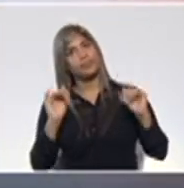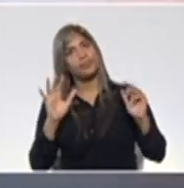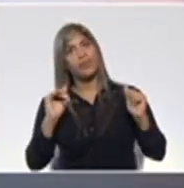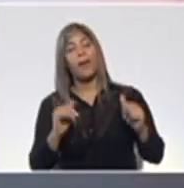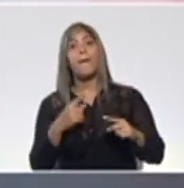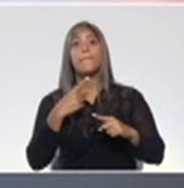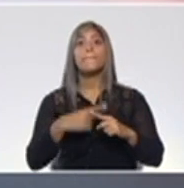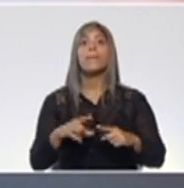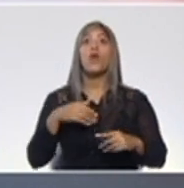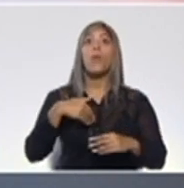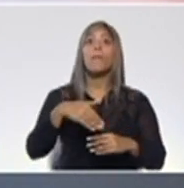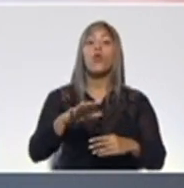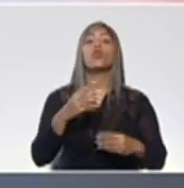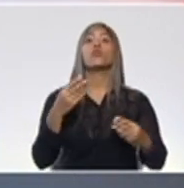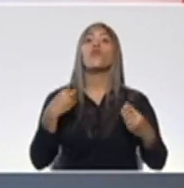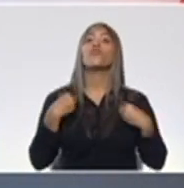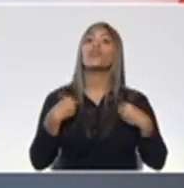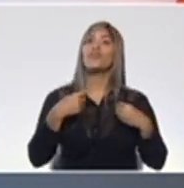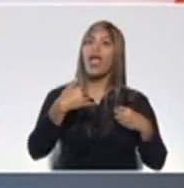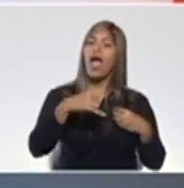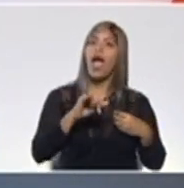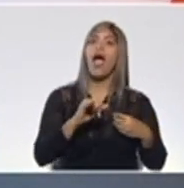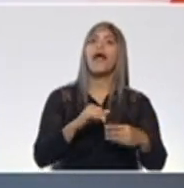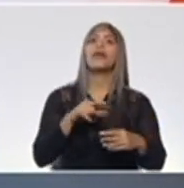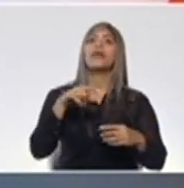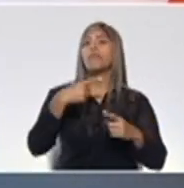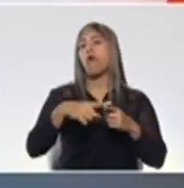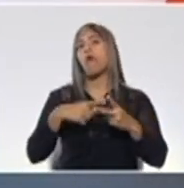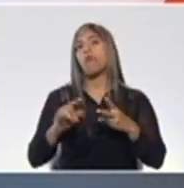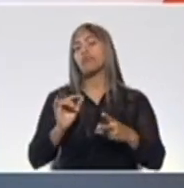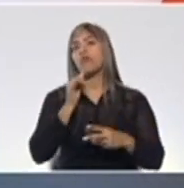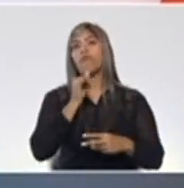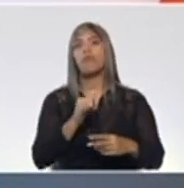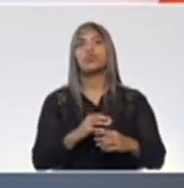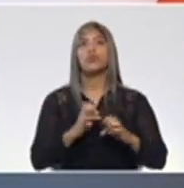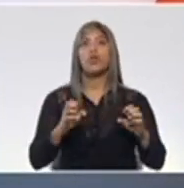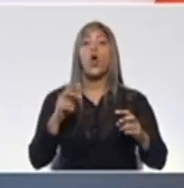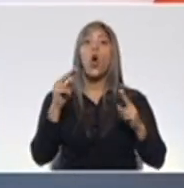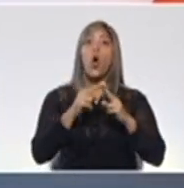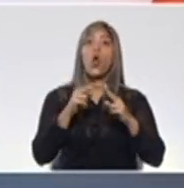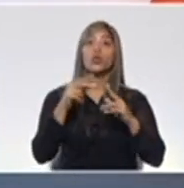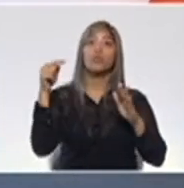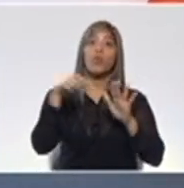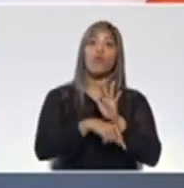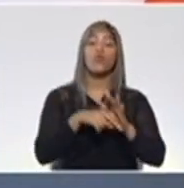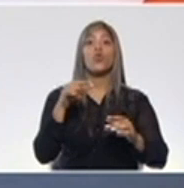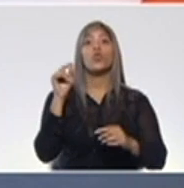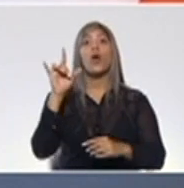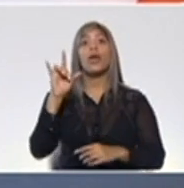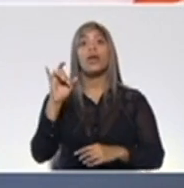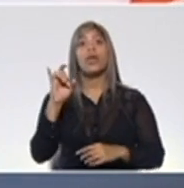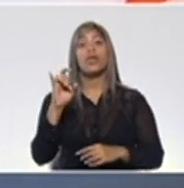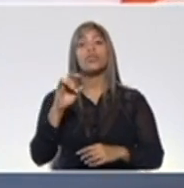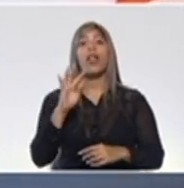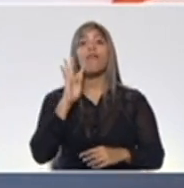los dejamos en la programación educativa de Vive TV, que para conocerla la pueden buscar en Instagram y en Facebook